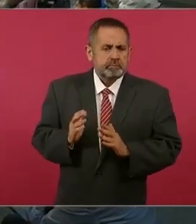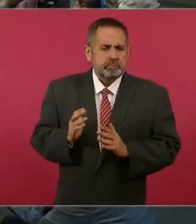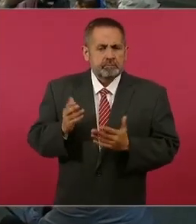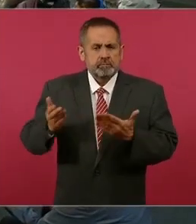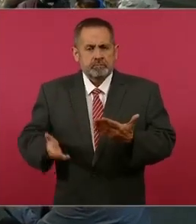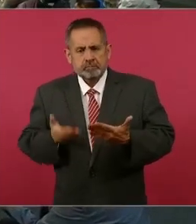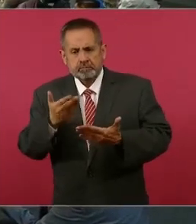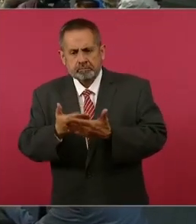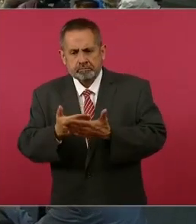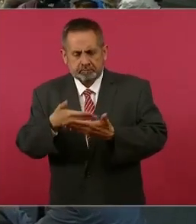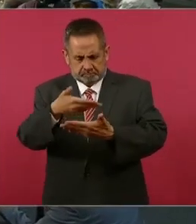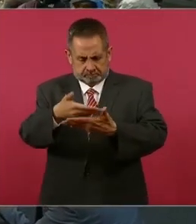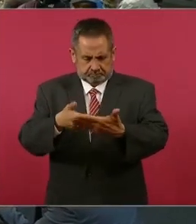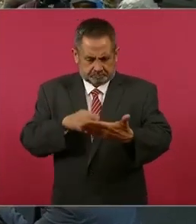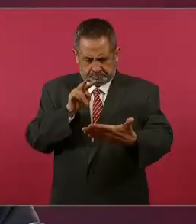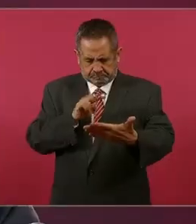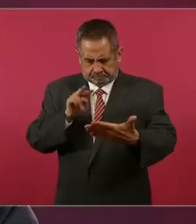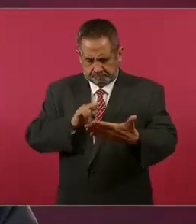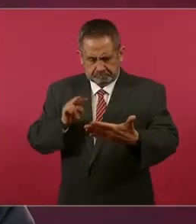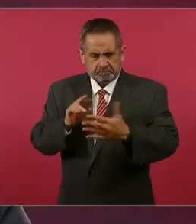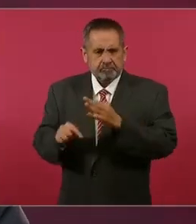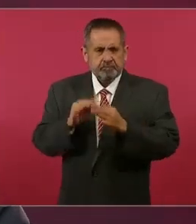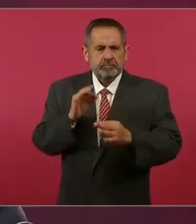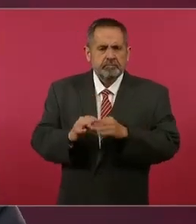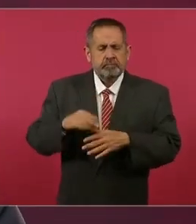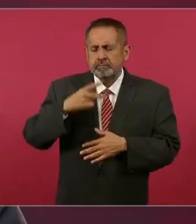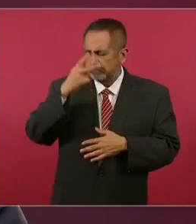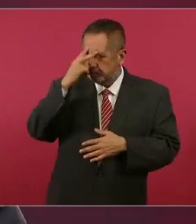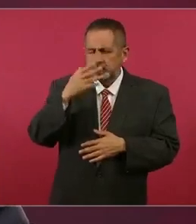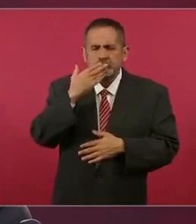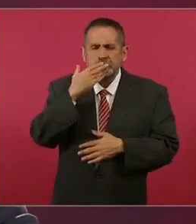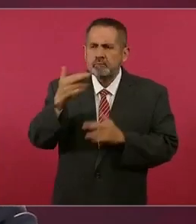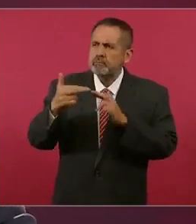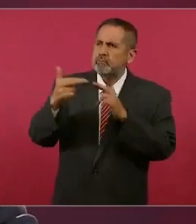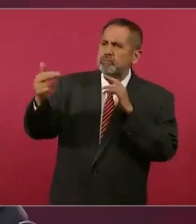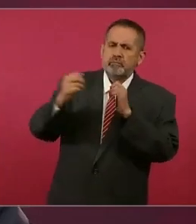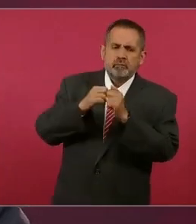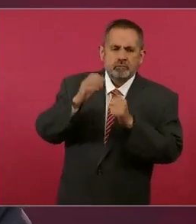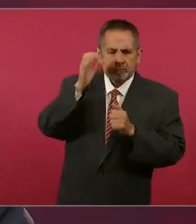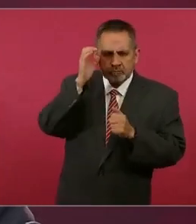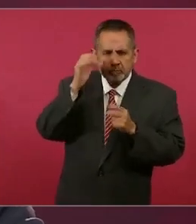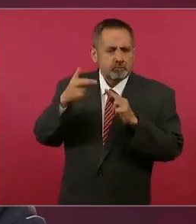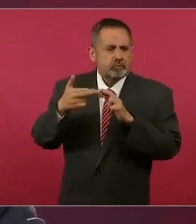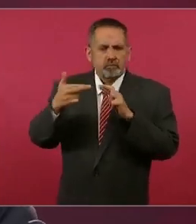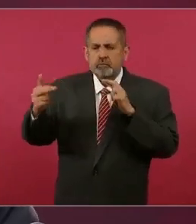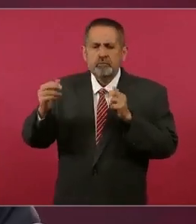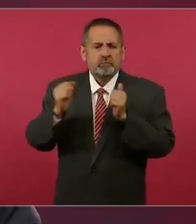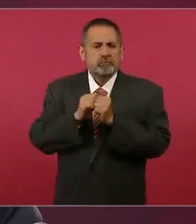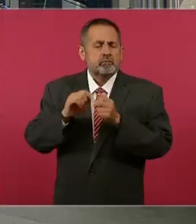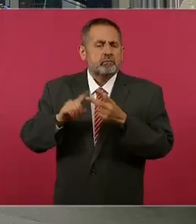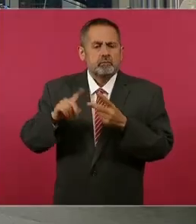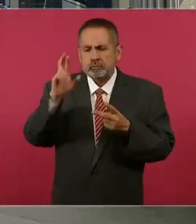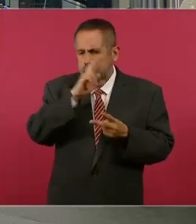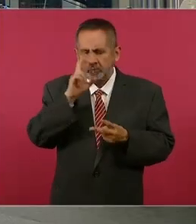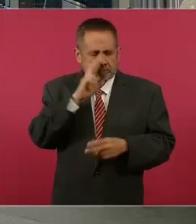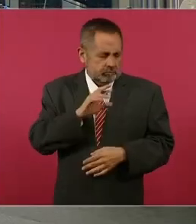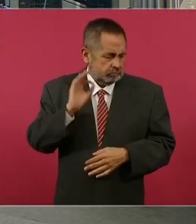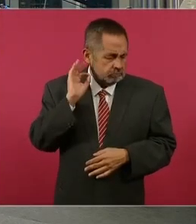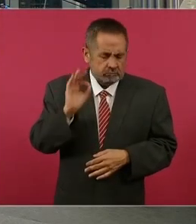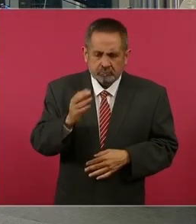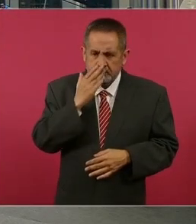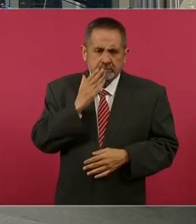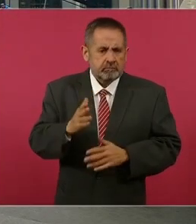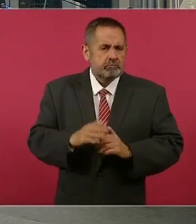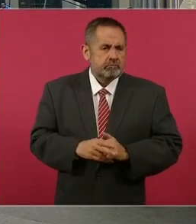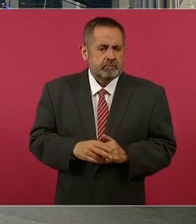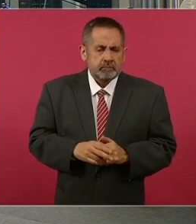presentaron sus cartas credenciales. México lleva buena relación con China, buena relación con Rusia